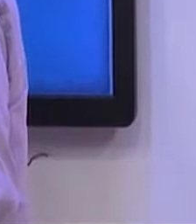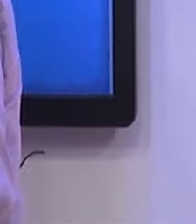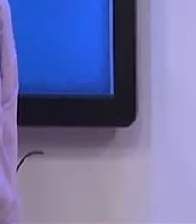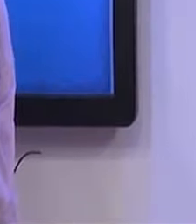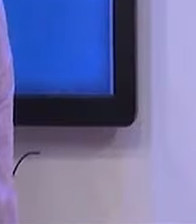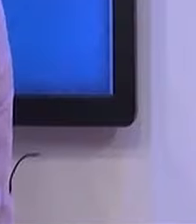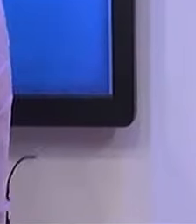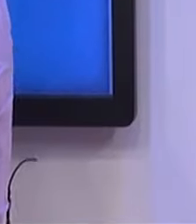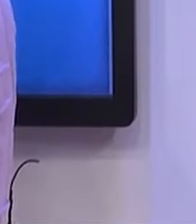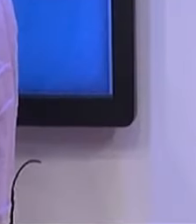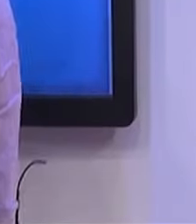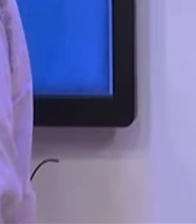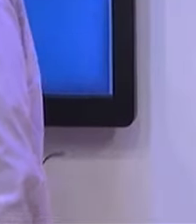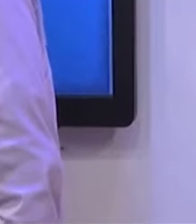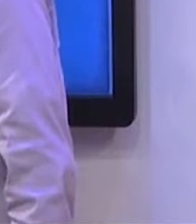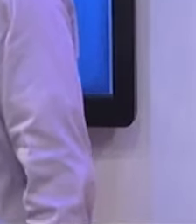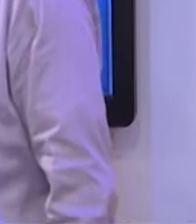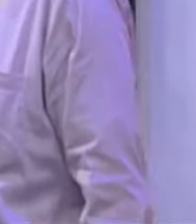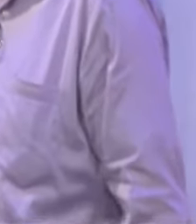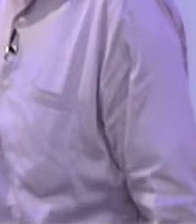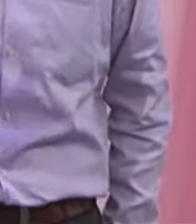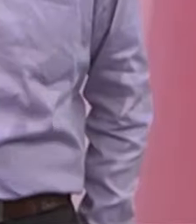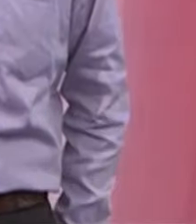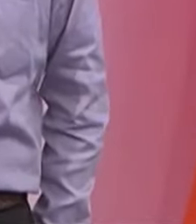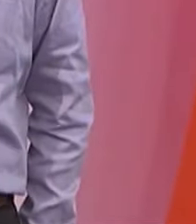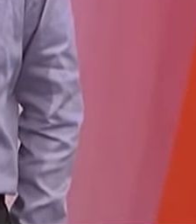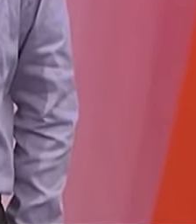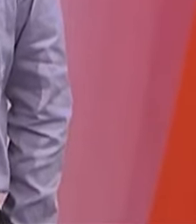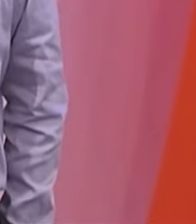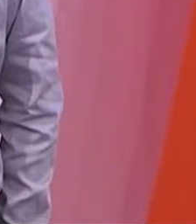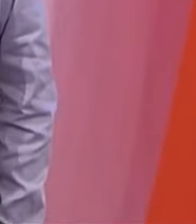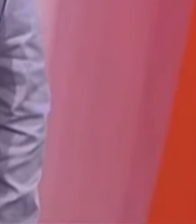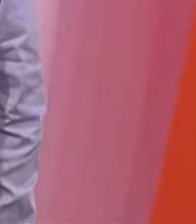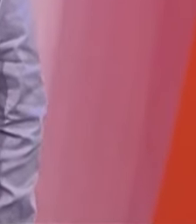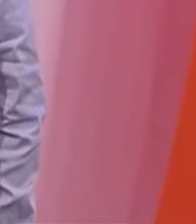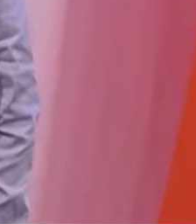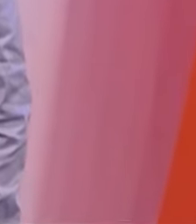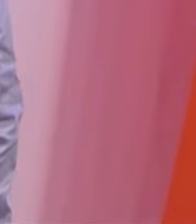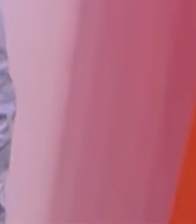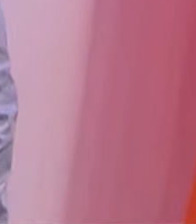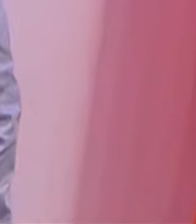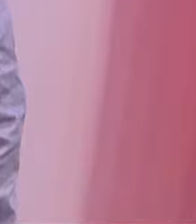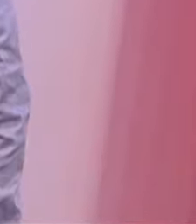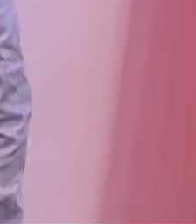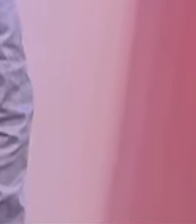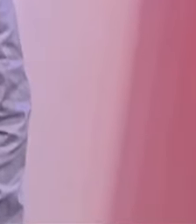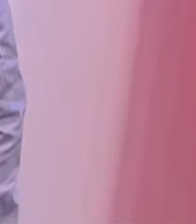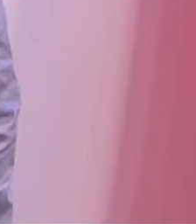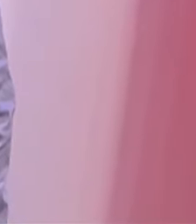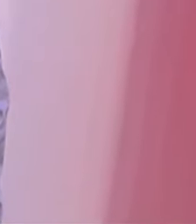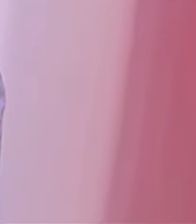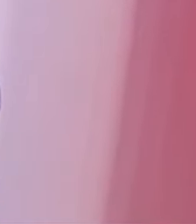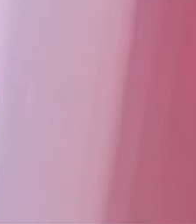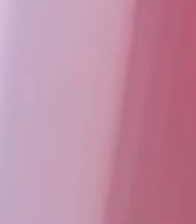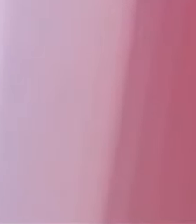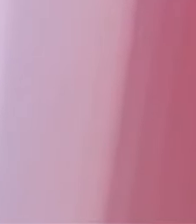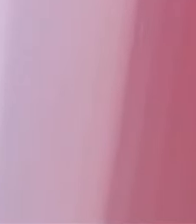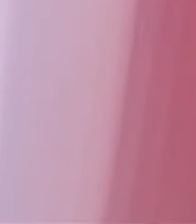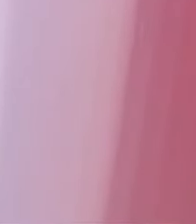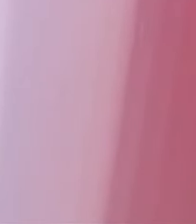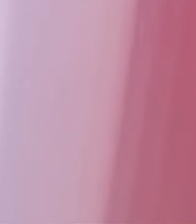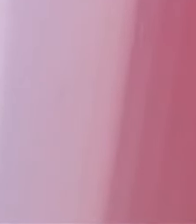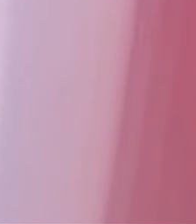llanamente porque no es difícil. Nos han acostumbrado a que no es un nuevo idioma, se pronuncia diferente, pero no es así. Sí